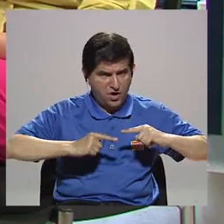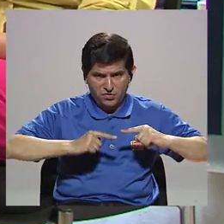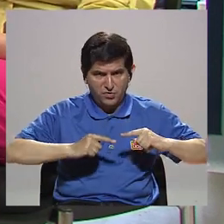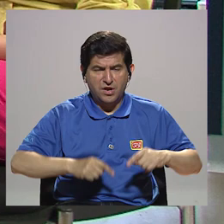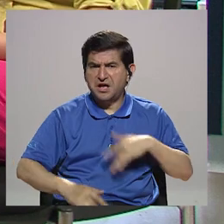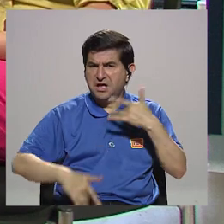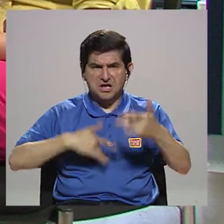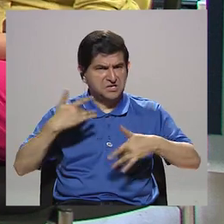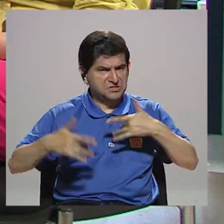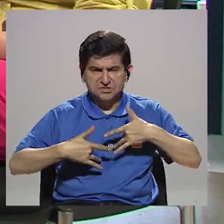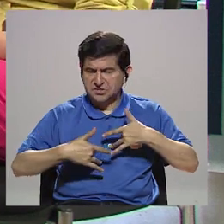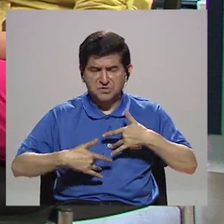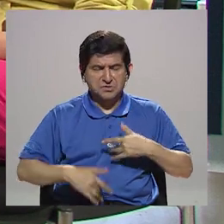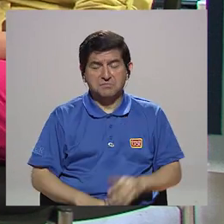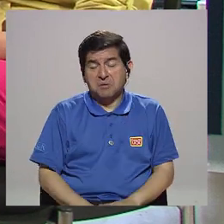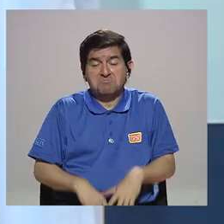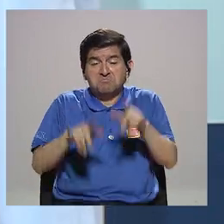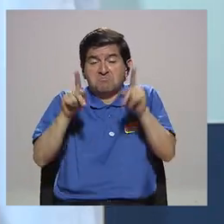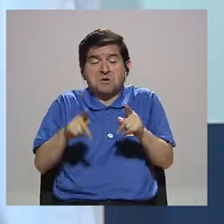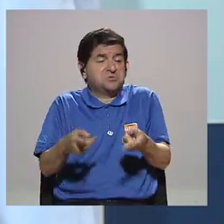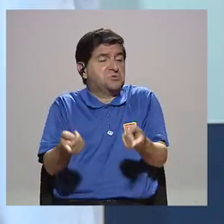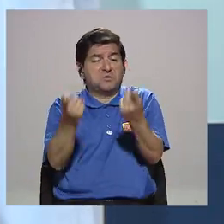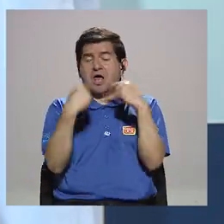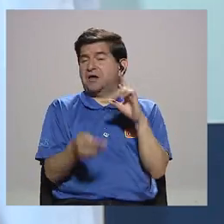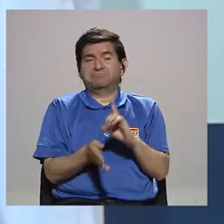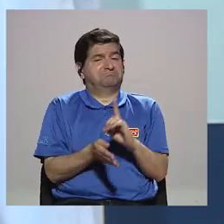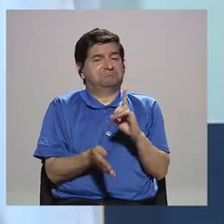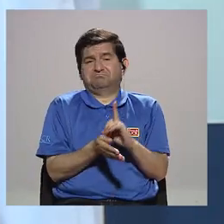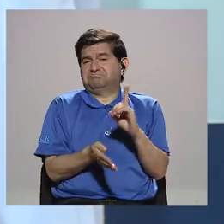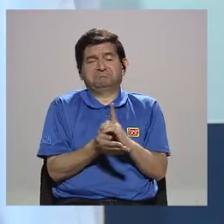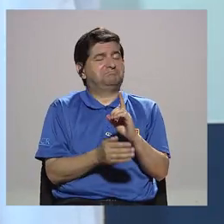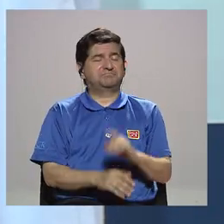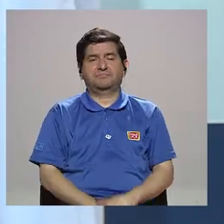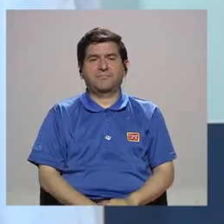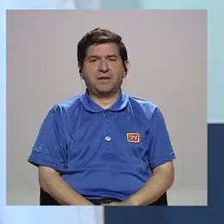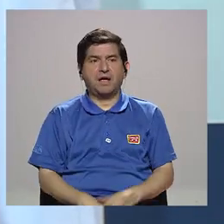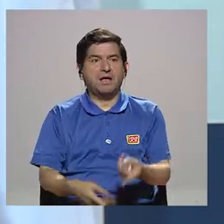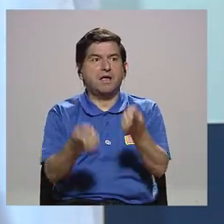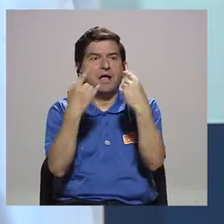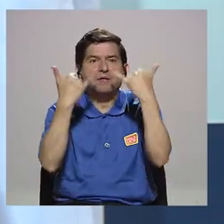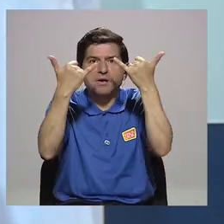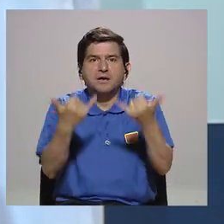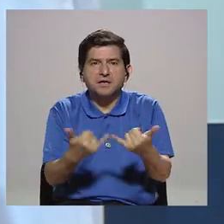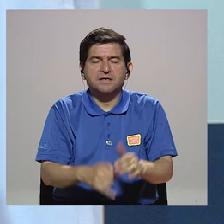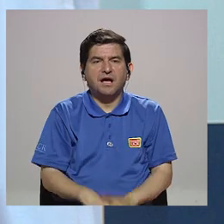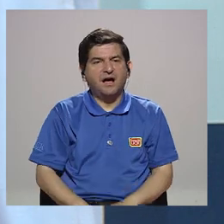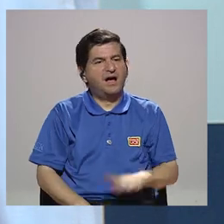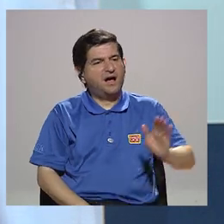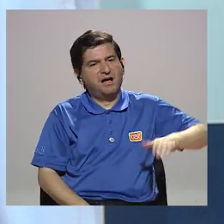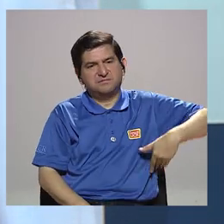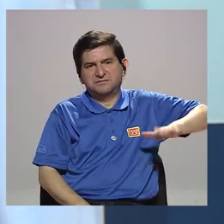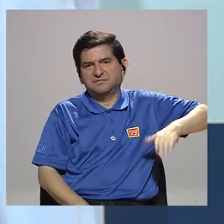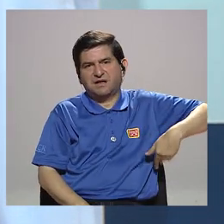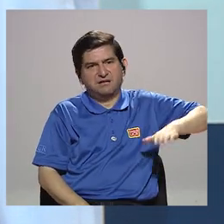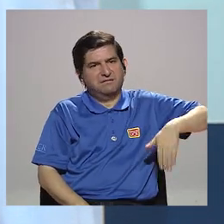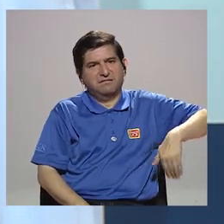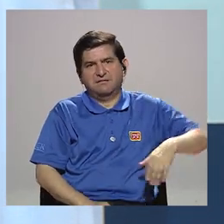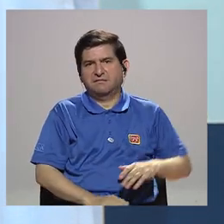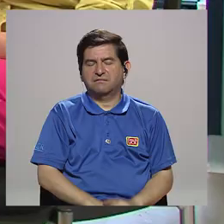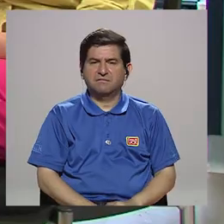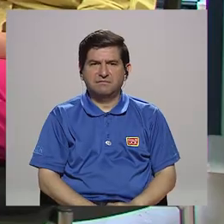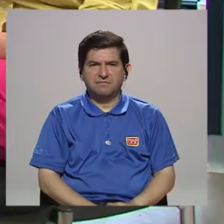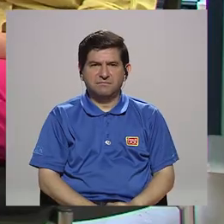no tener algún síntoma en que acudir, el paciente no viene del médico. Sí. Y cuando viene, hay veces puede ser tarde. Ajá.